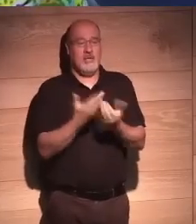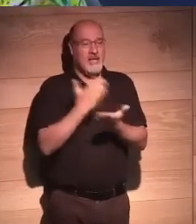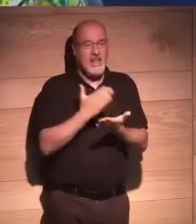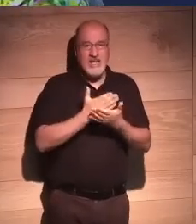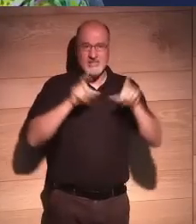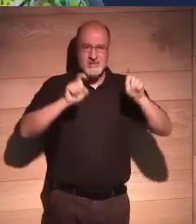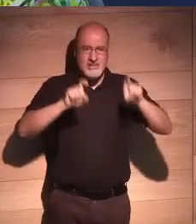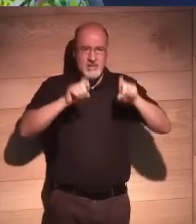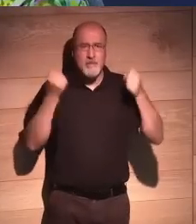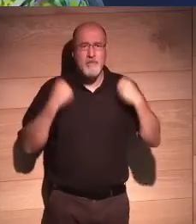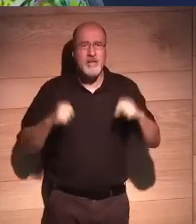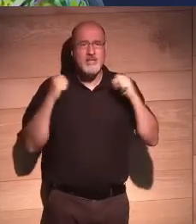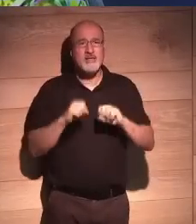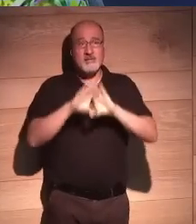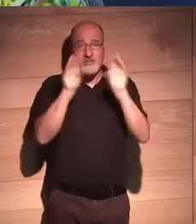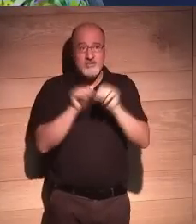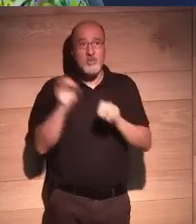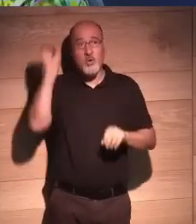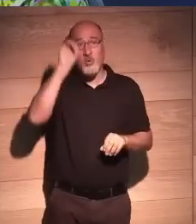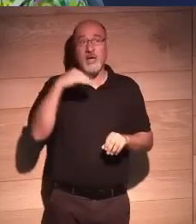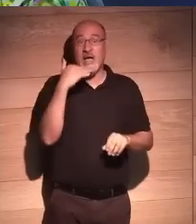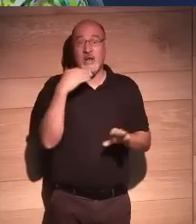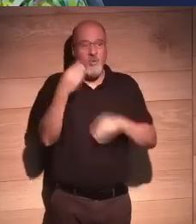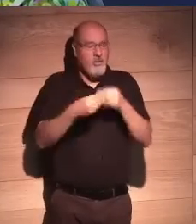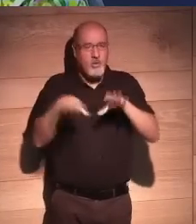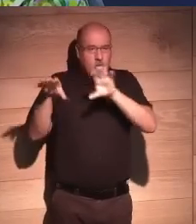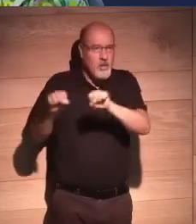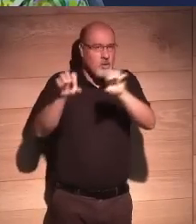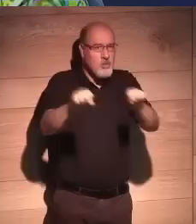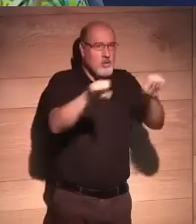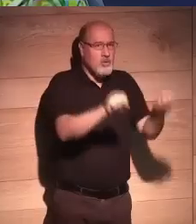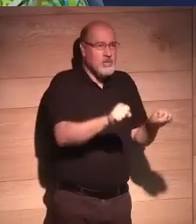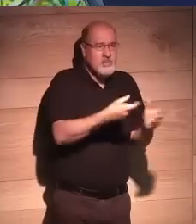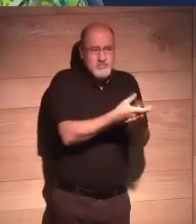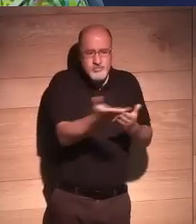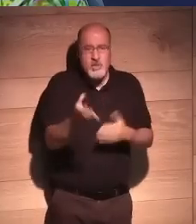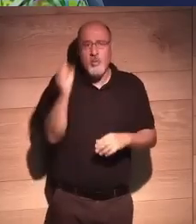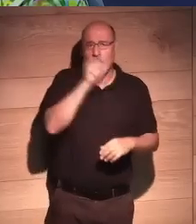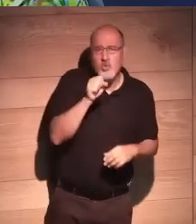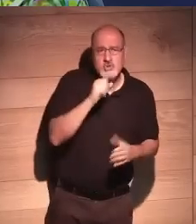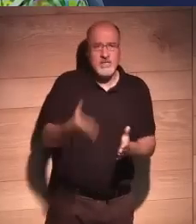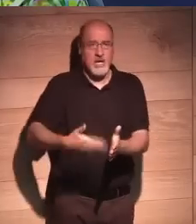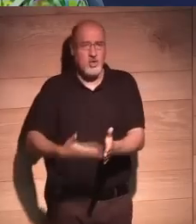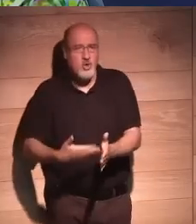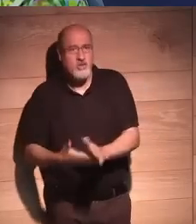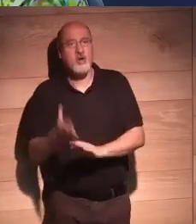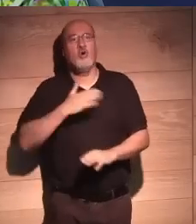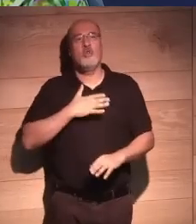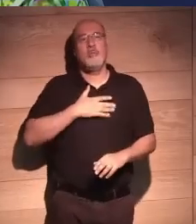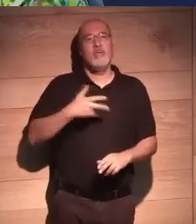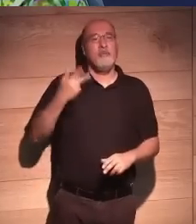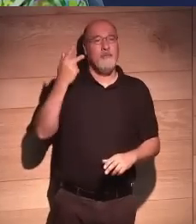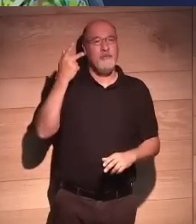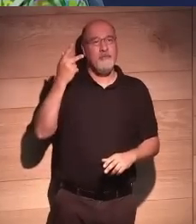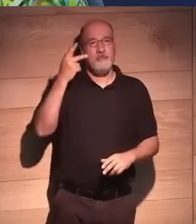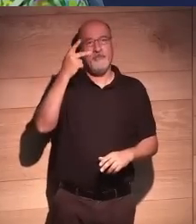clases, en tal. Entonces yo, desde mi punto de vista, cuando hay algo que hacer, pues sea música, cocina o incluso un Pekín Express, que